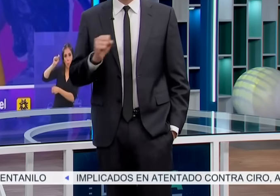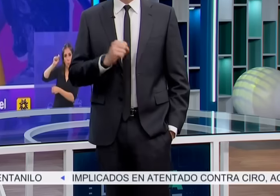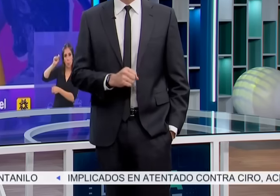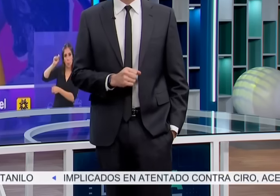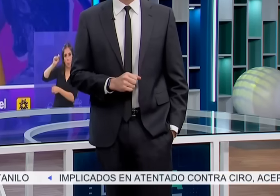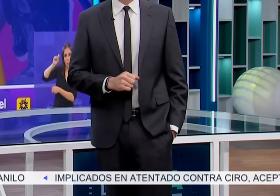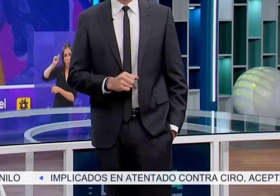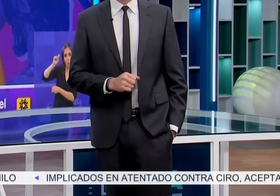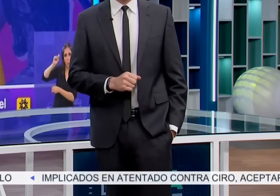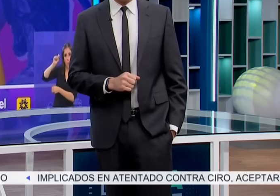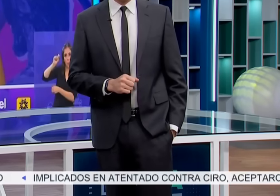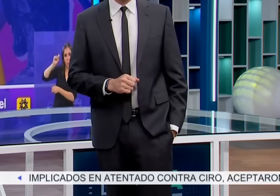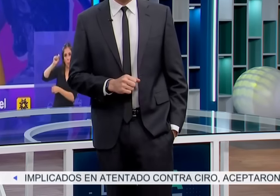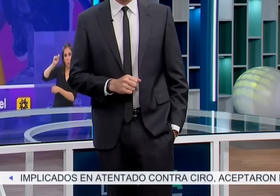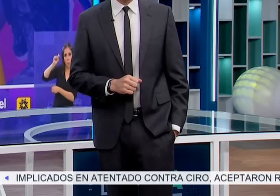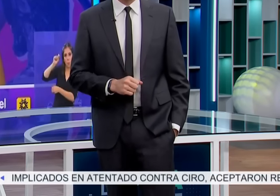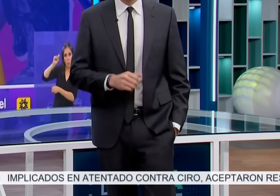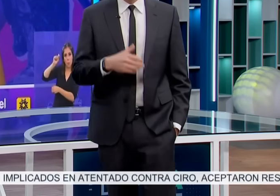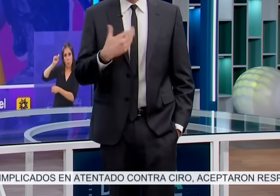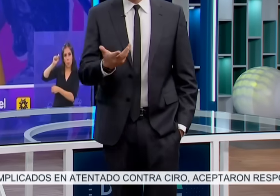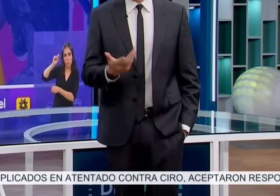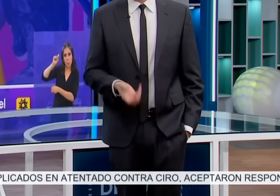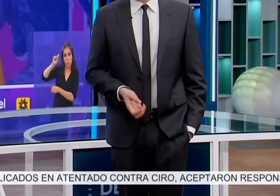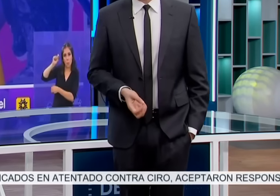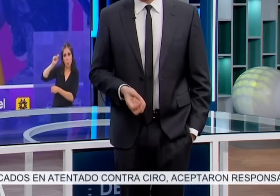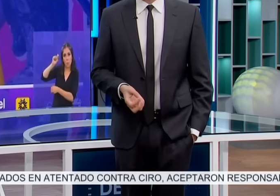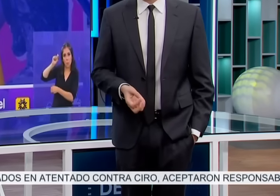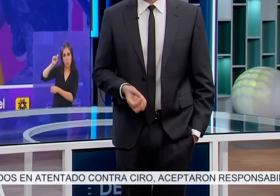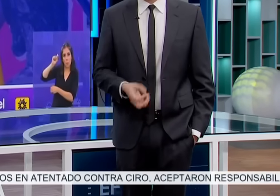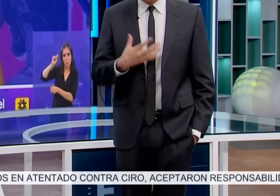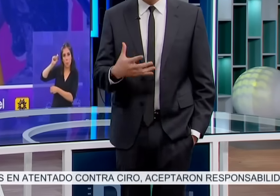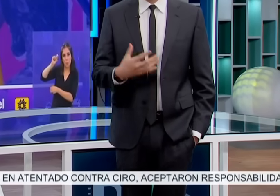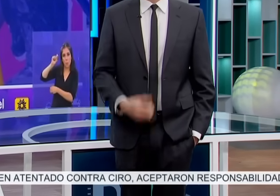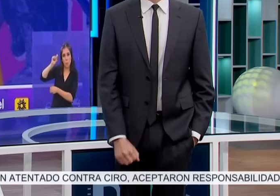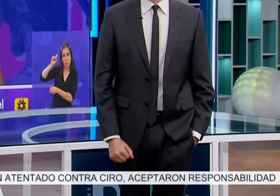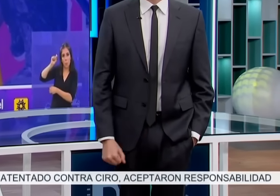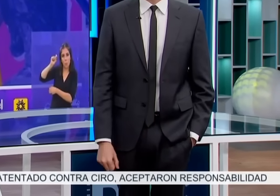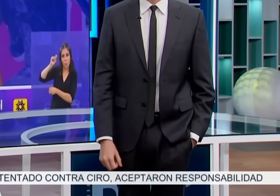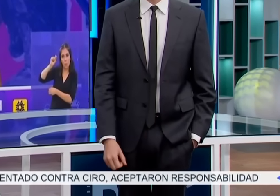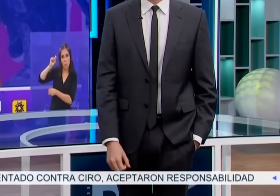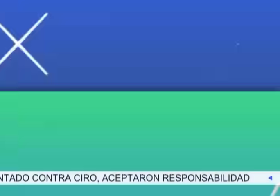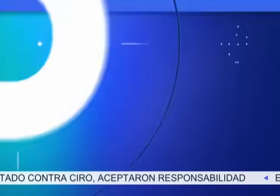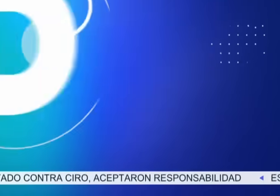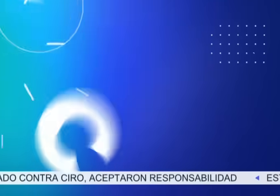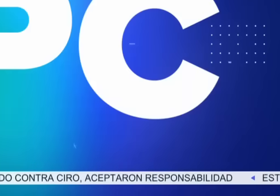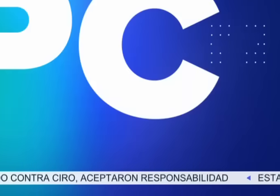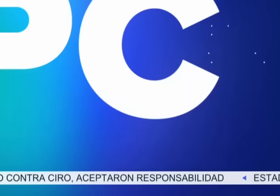Democrática durante el tema Transparencia y Buen Gobierno. No pudo contestar porque estaba muy nerviosa.